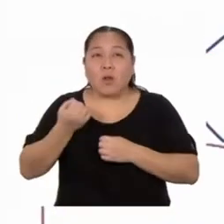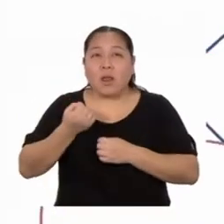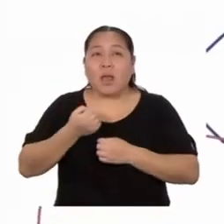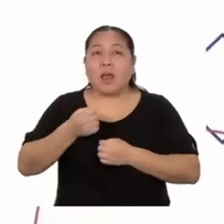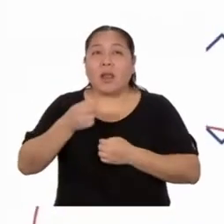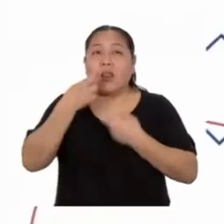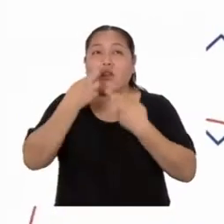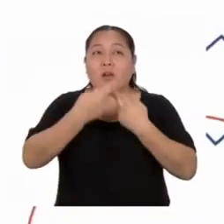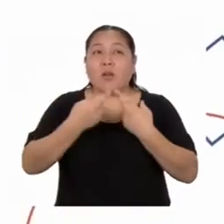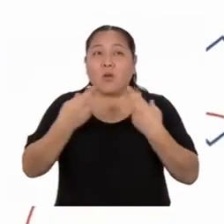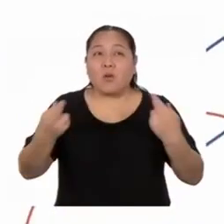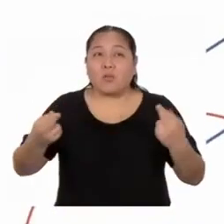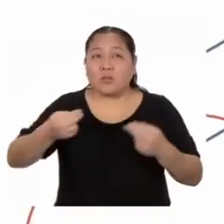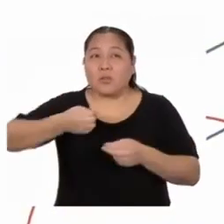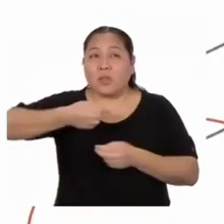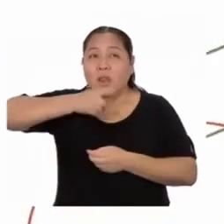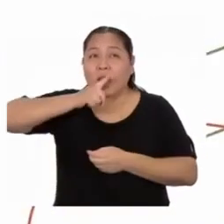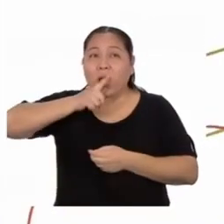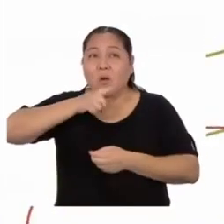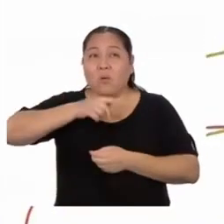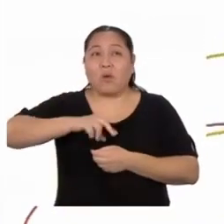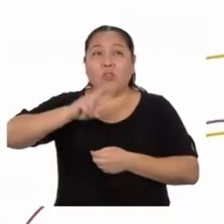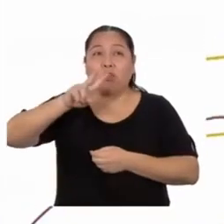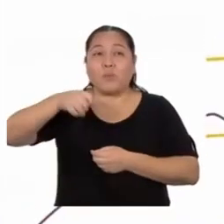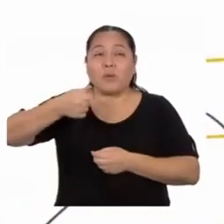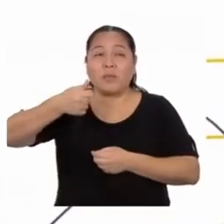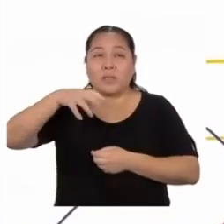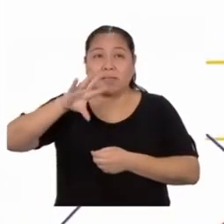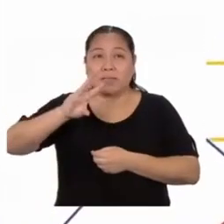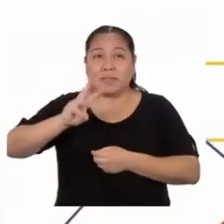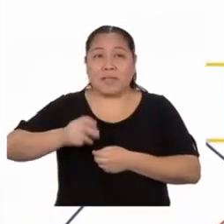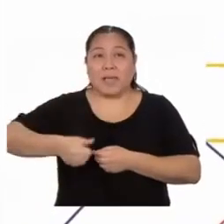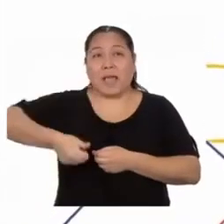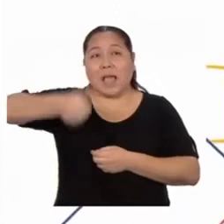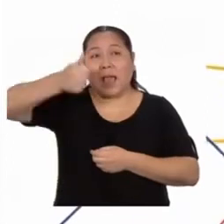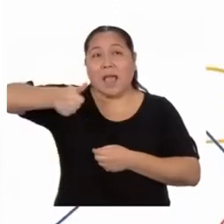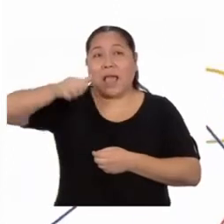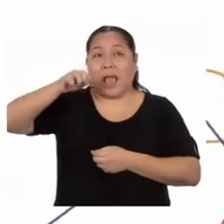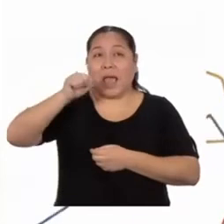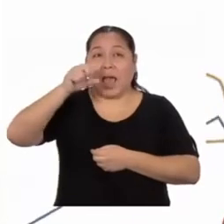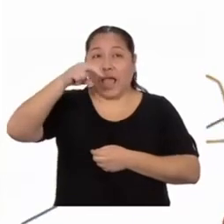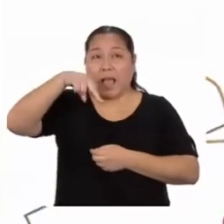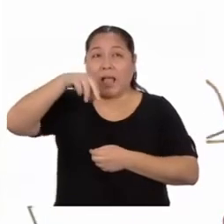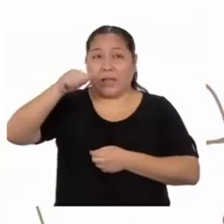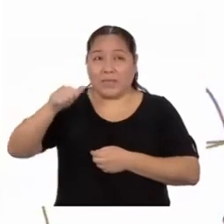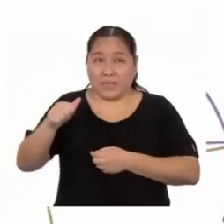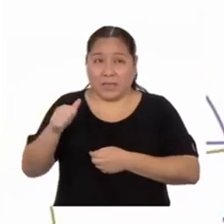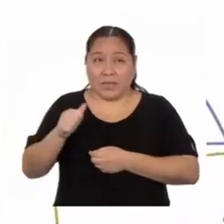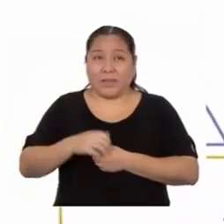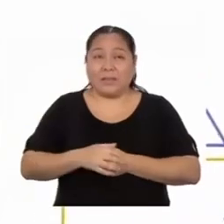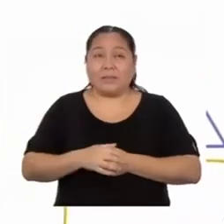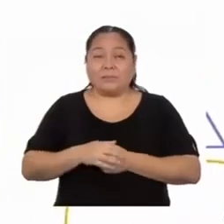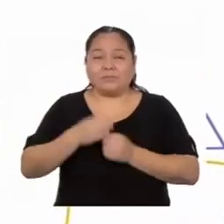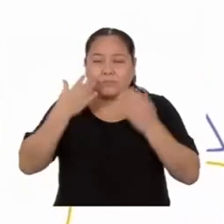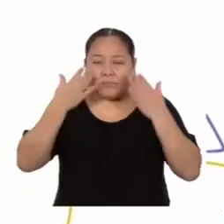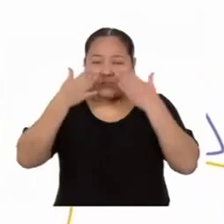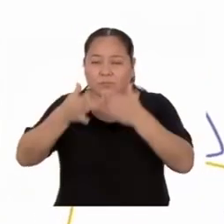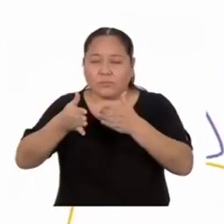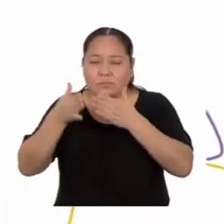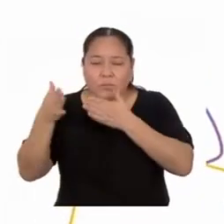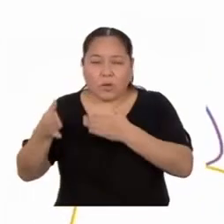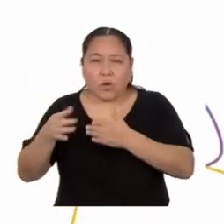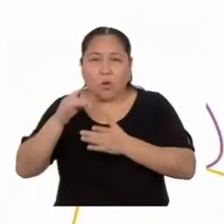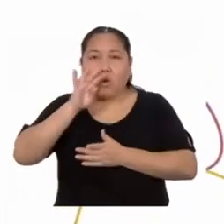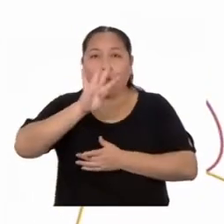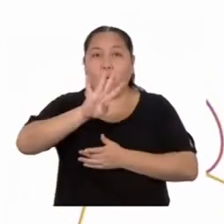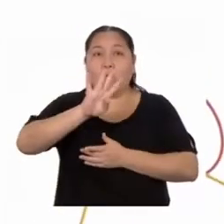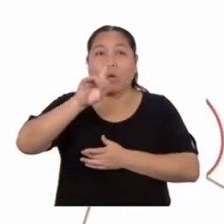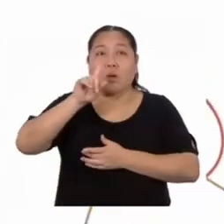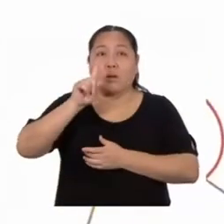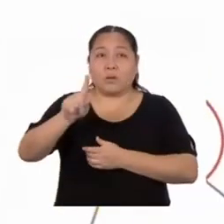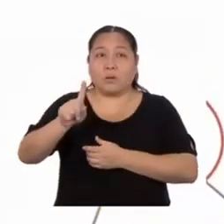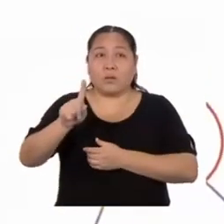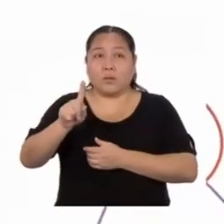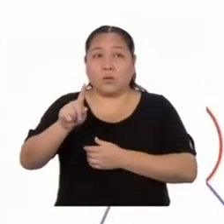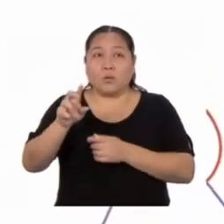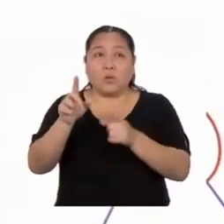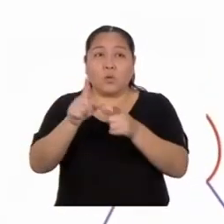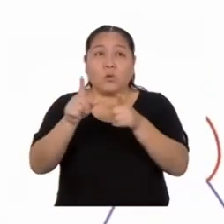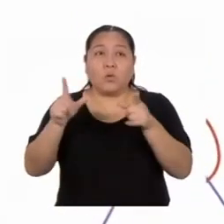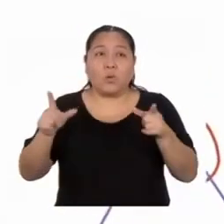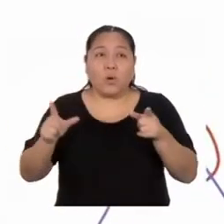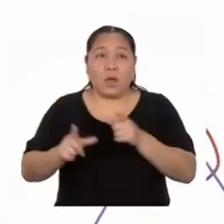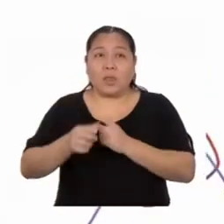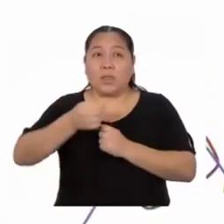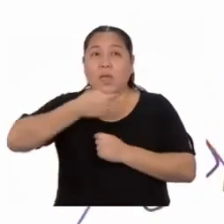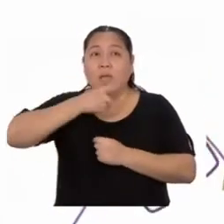2016, la Autoridad Nacional del Agua, ANA, identificó 41 unidades hidrográficas cuyos parámetros